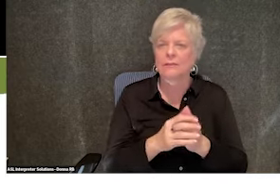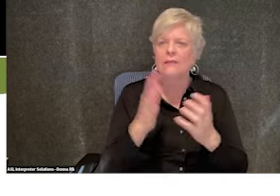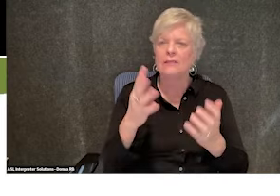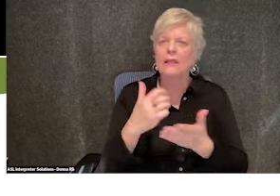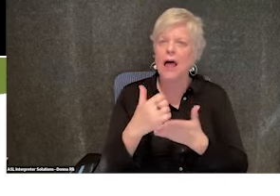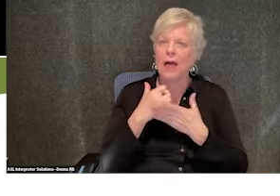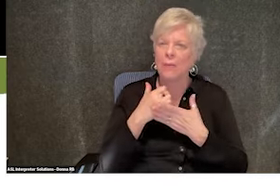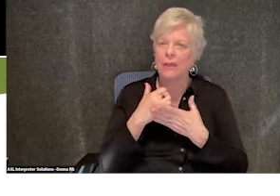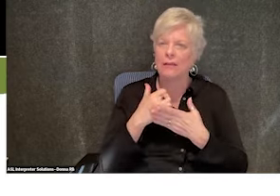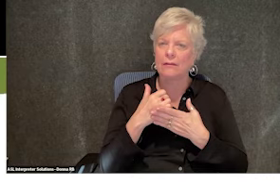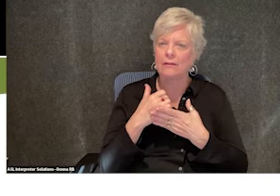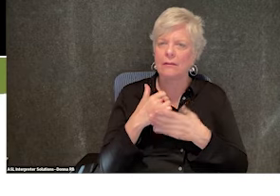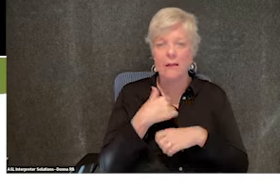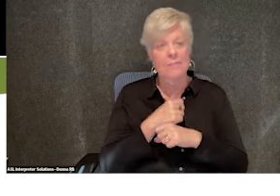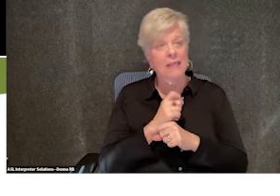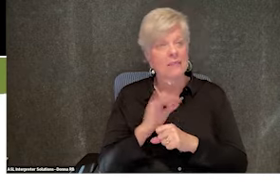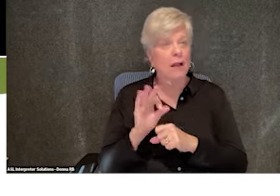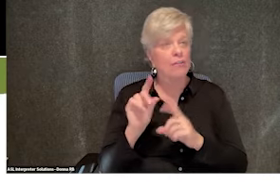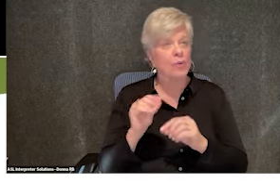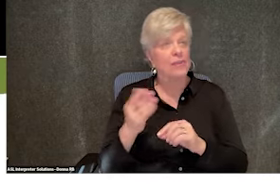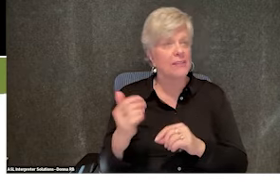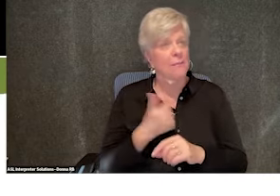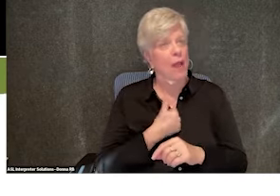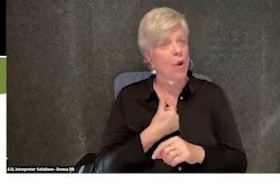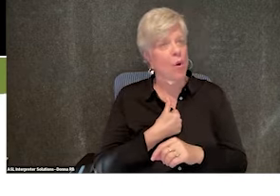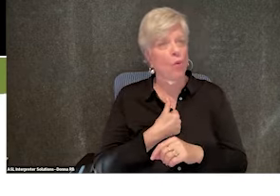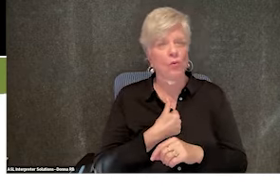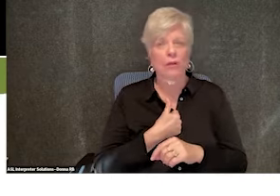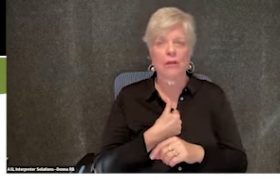pide. Excelente. Ahora, Jeremy.